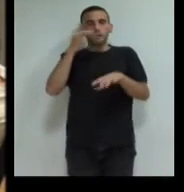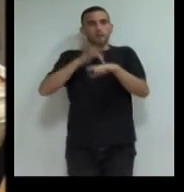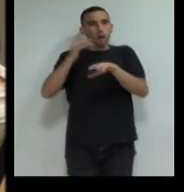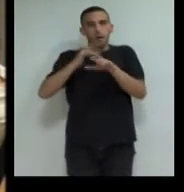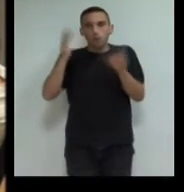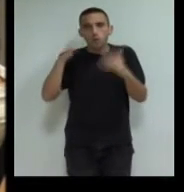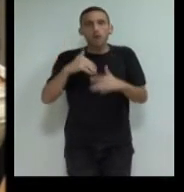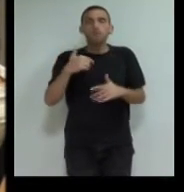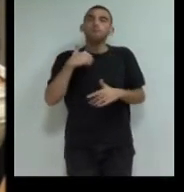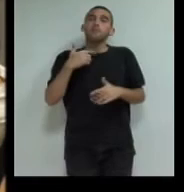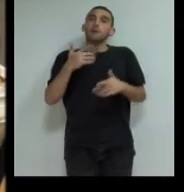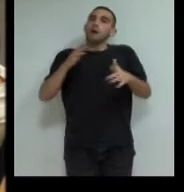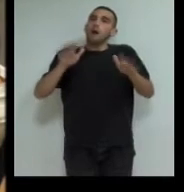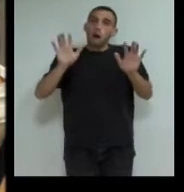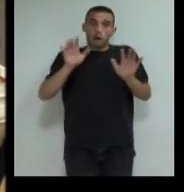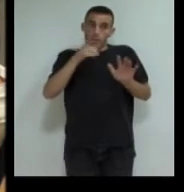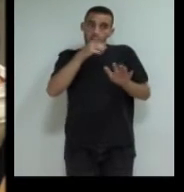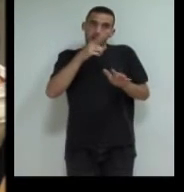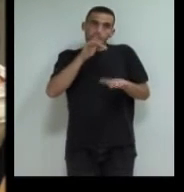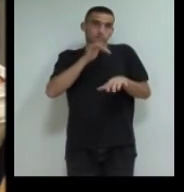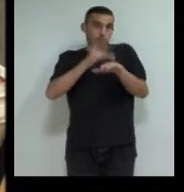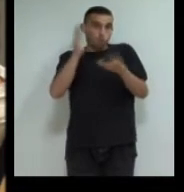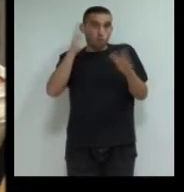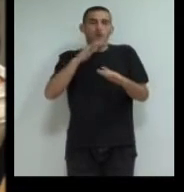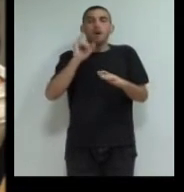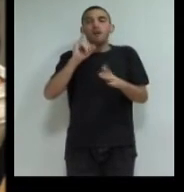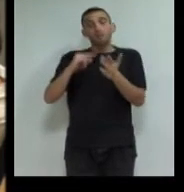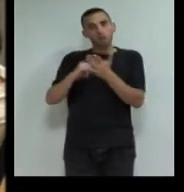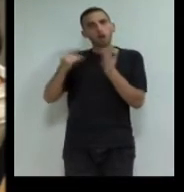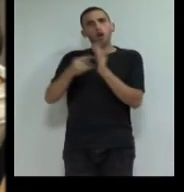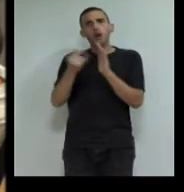yo creo que, y la tecnología da respuestas,